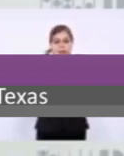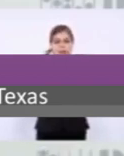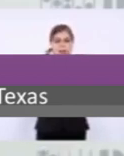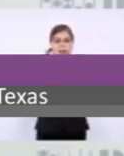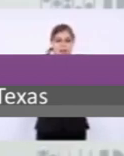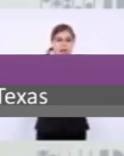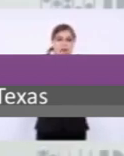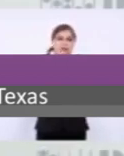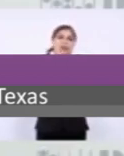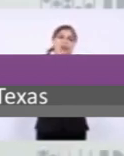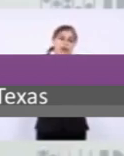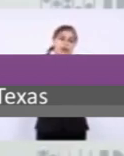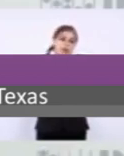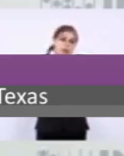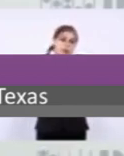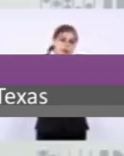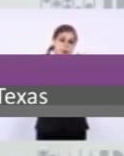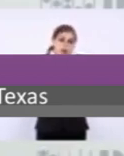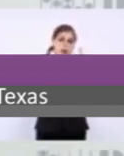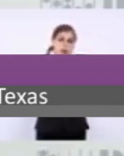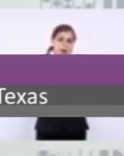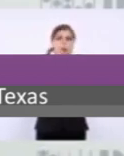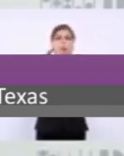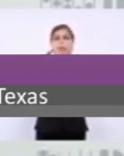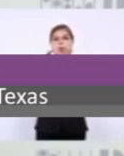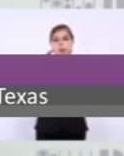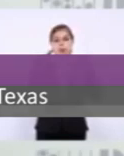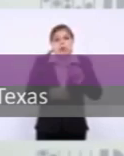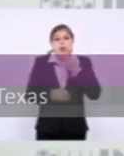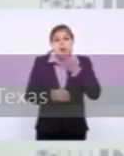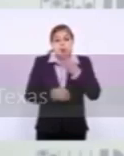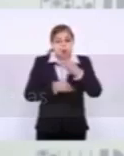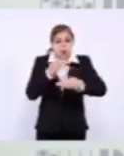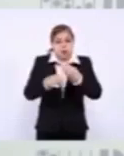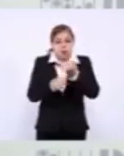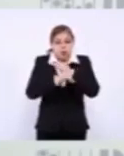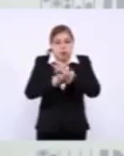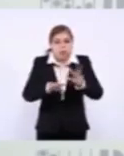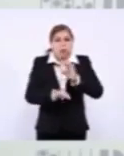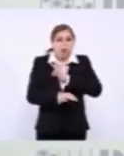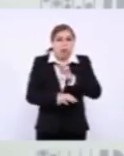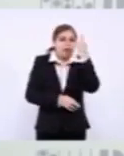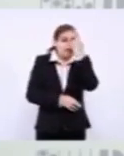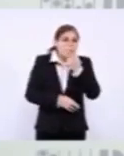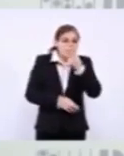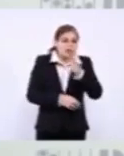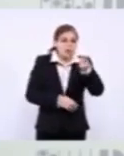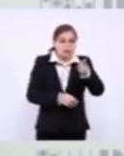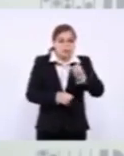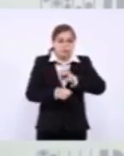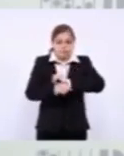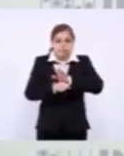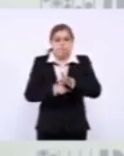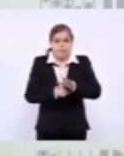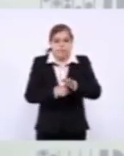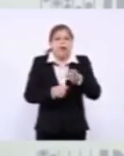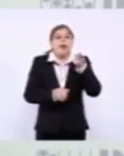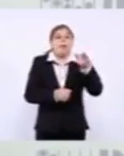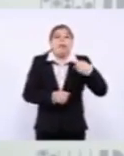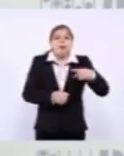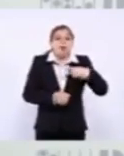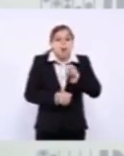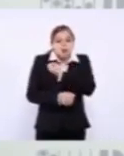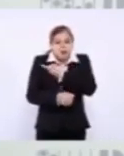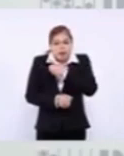importante para los usuarios de la información vamos a poder evaluar el impacto de la pandemia tanto en la salud como en la economía